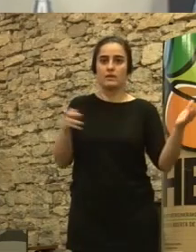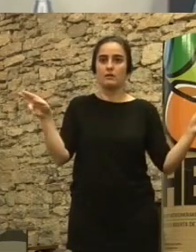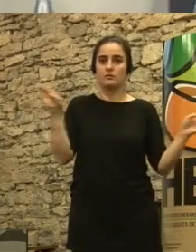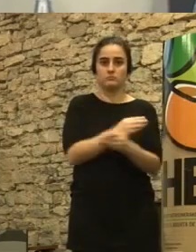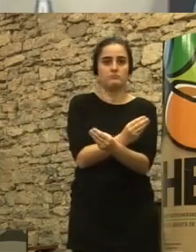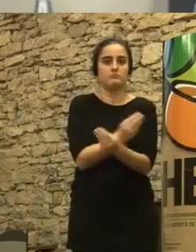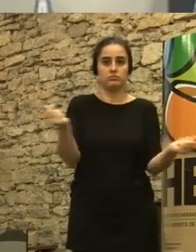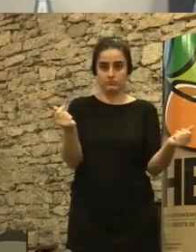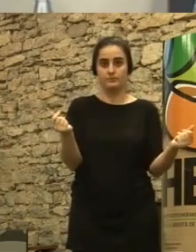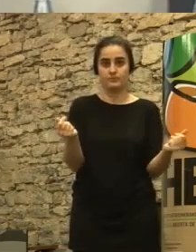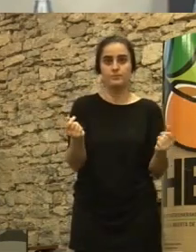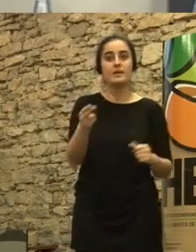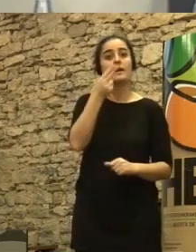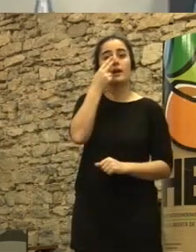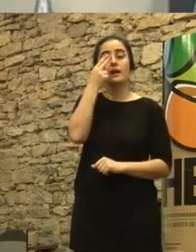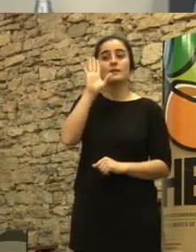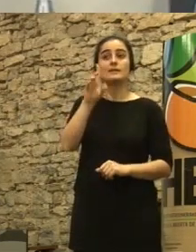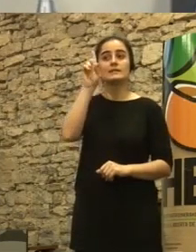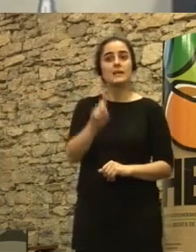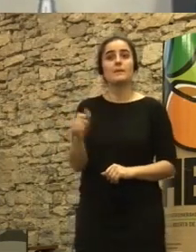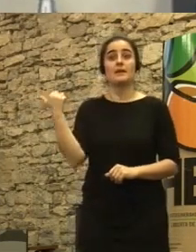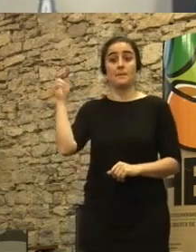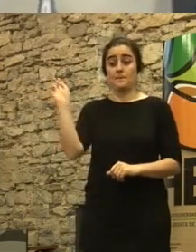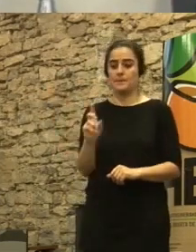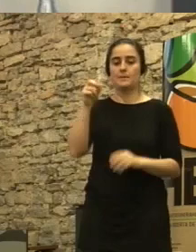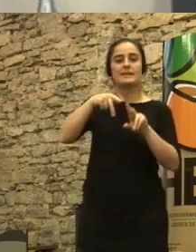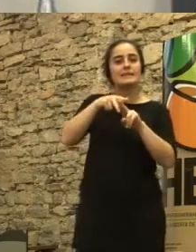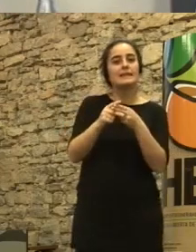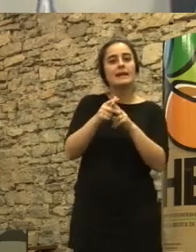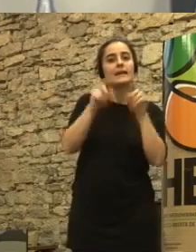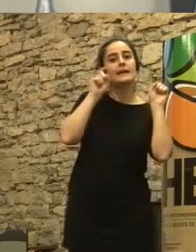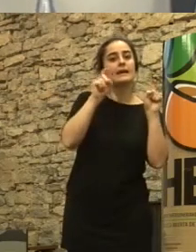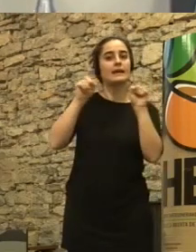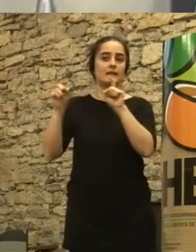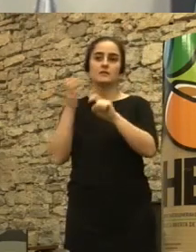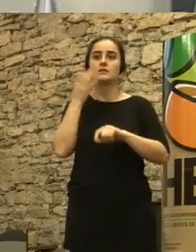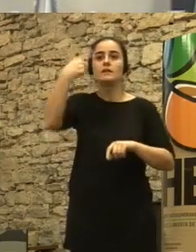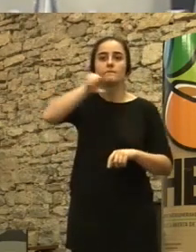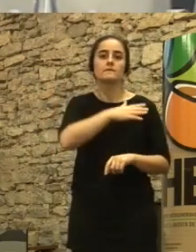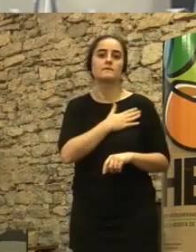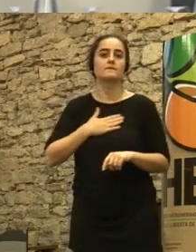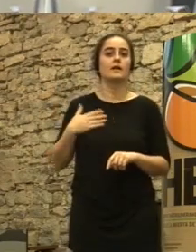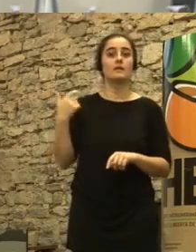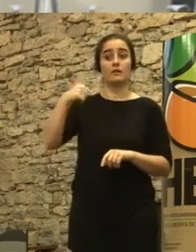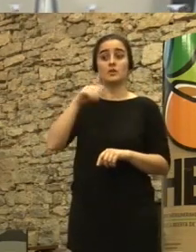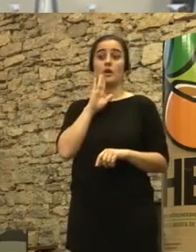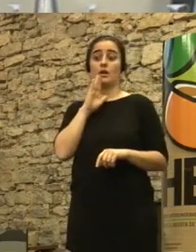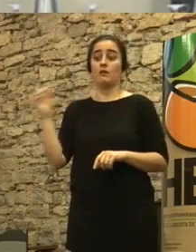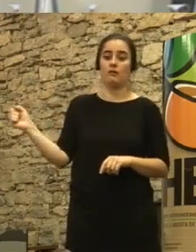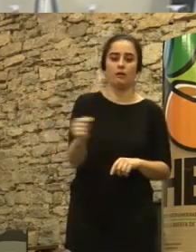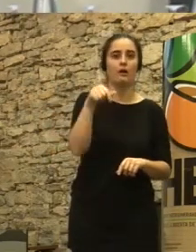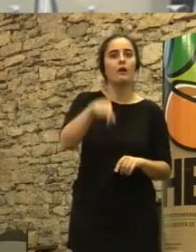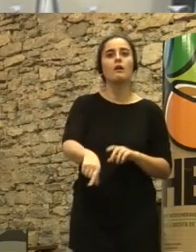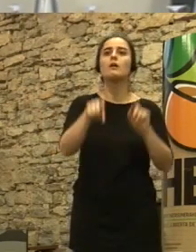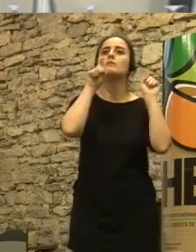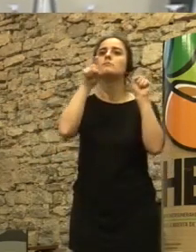¿vale? Es muy interesante. No solo eso, sino que él viene y hace talleres. Es decir, si vosotros queréis, este señor viene aquí y os enseña a